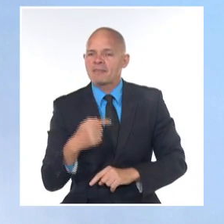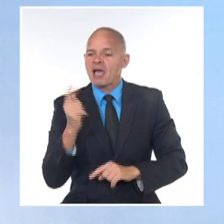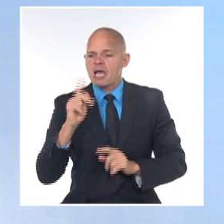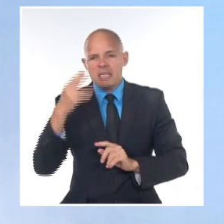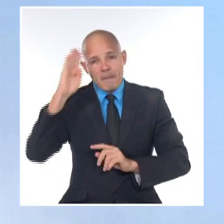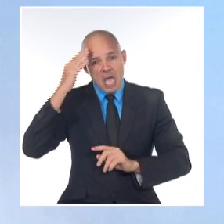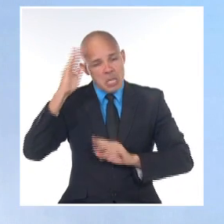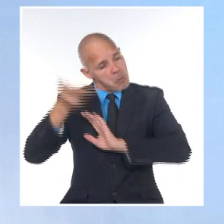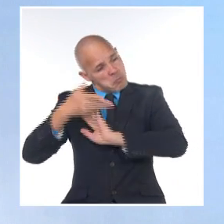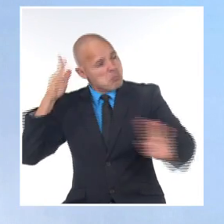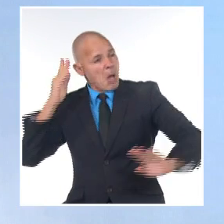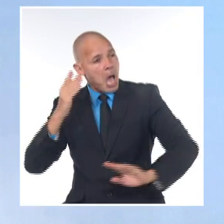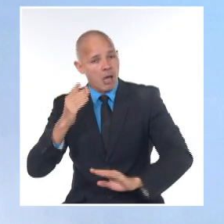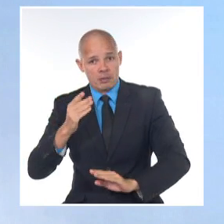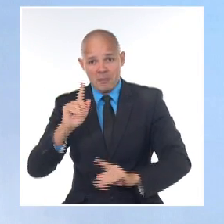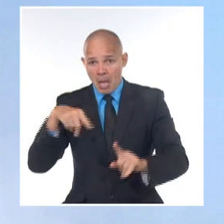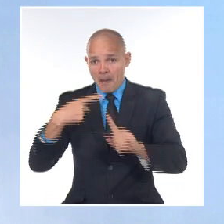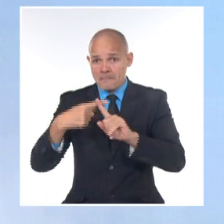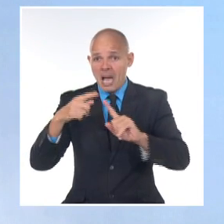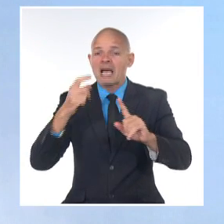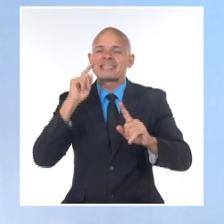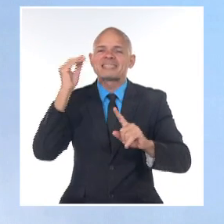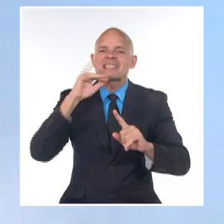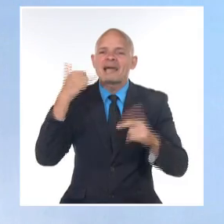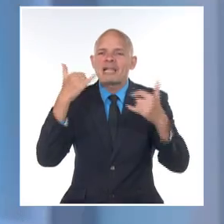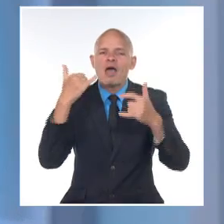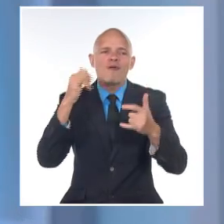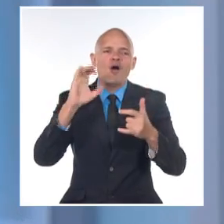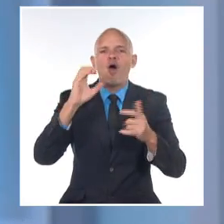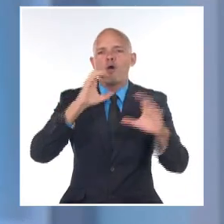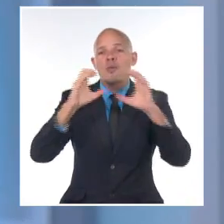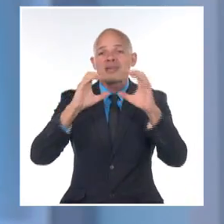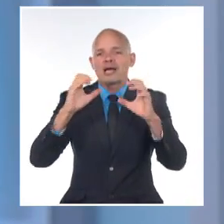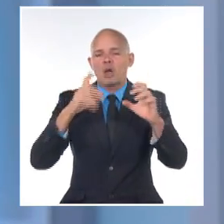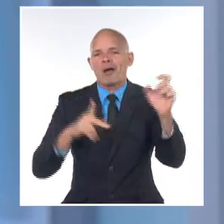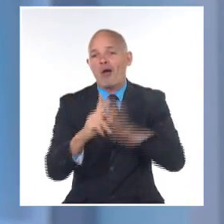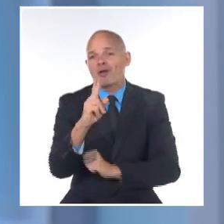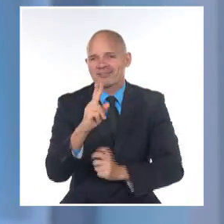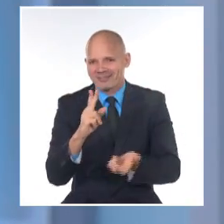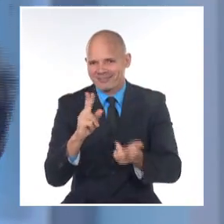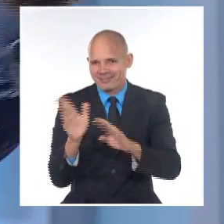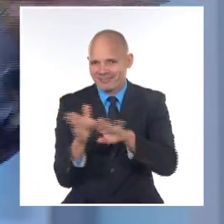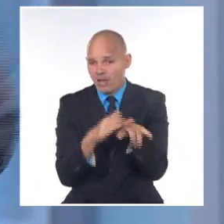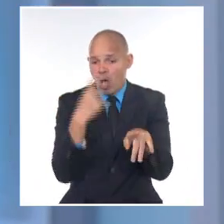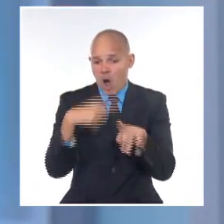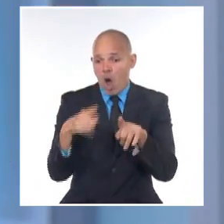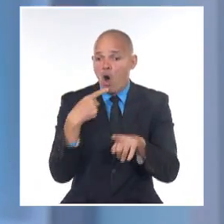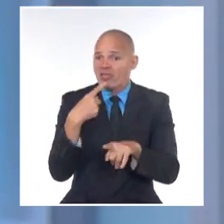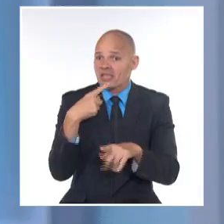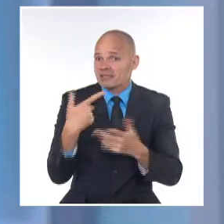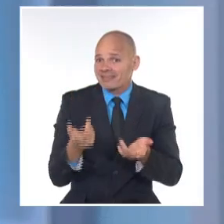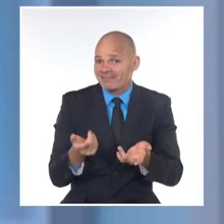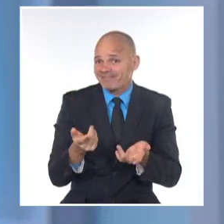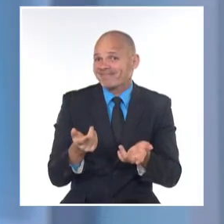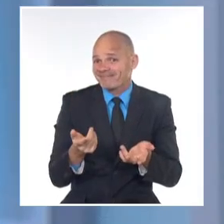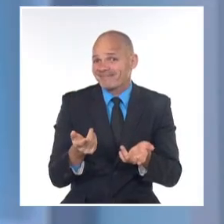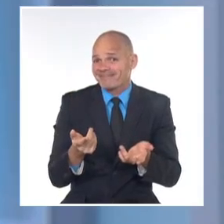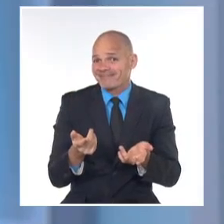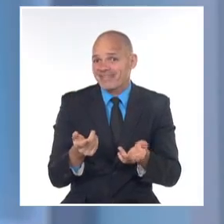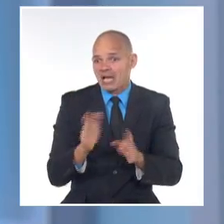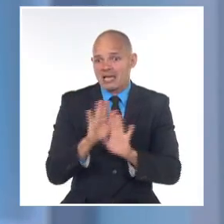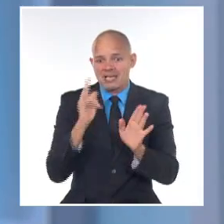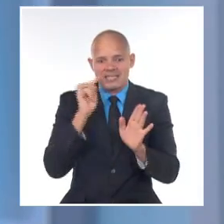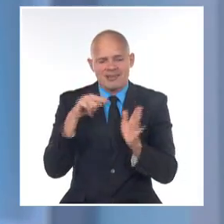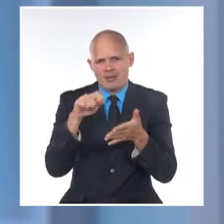se produzca el corte de las comunicaciones, lo mismo que vimos ahora ahí, que está convocando el terrorista Tony en su intervención. Precisamente esto es todo un